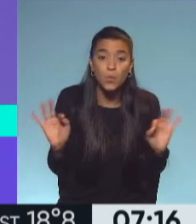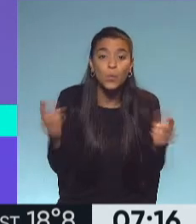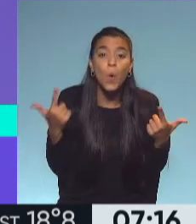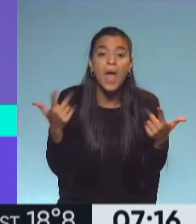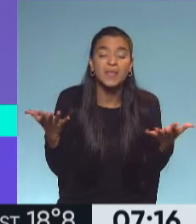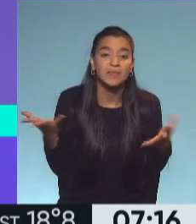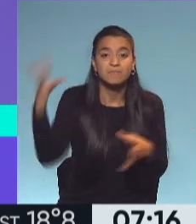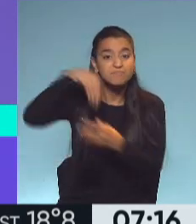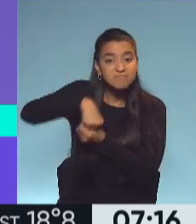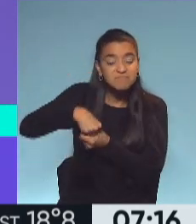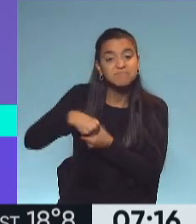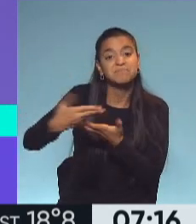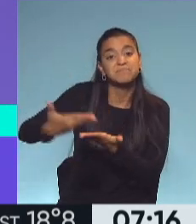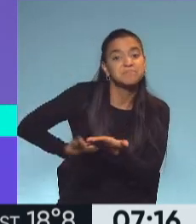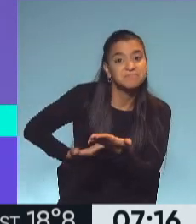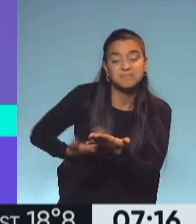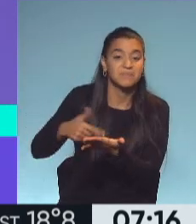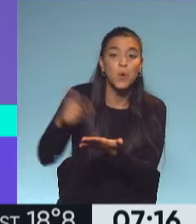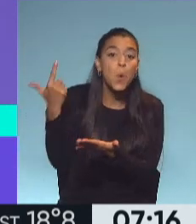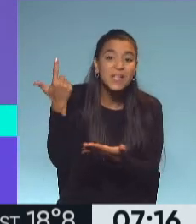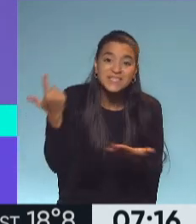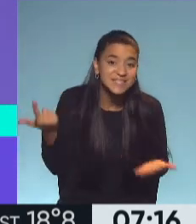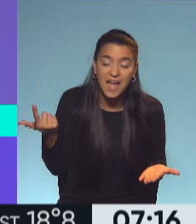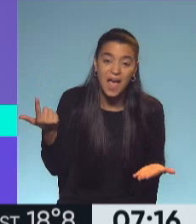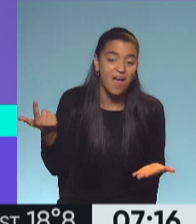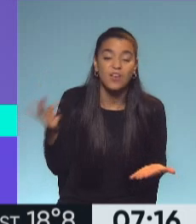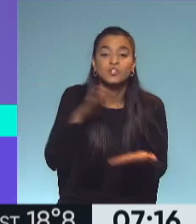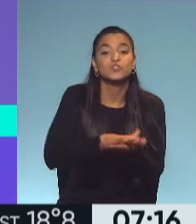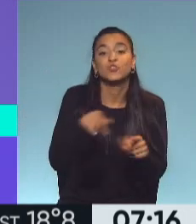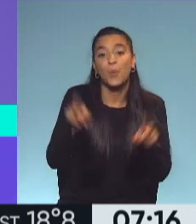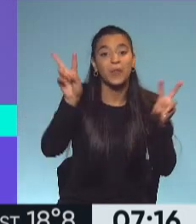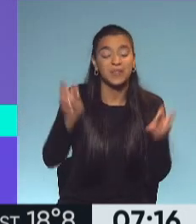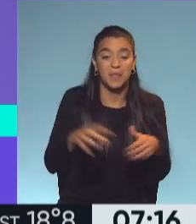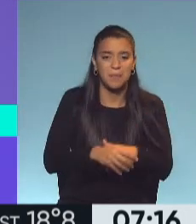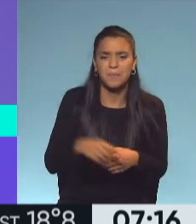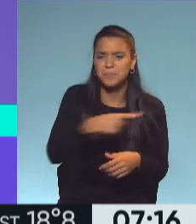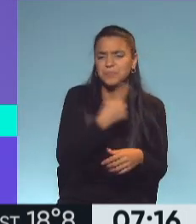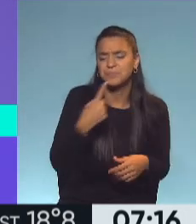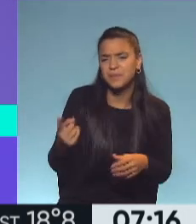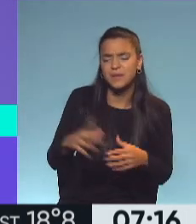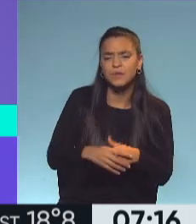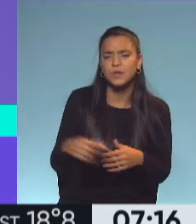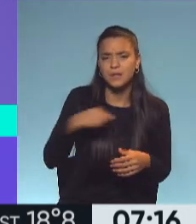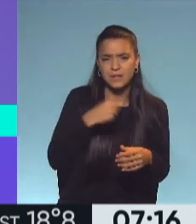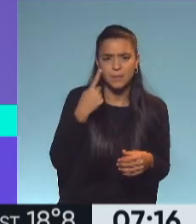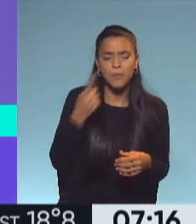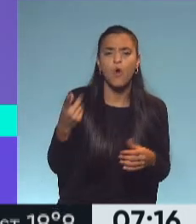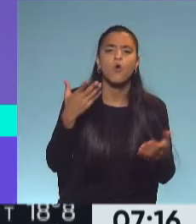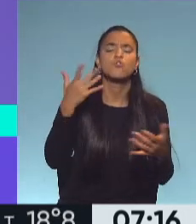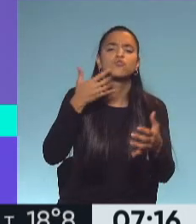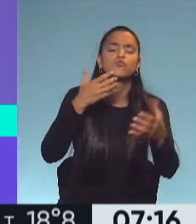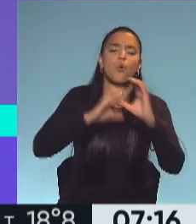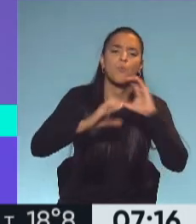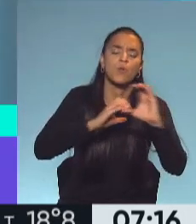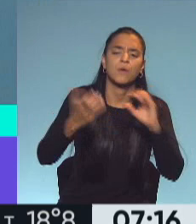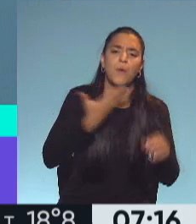menos incluido en el fallo respecto de eso. Néstor y Ale, estamos en comunicación telefónica